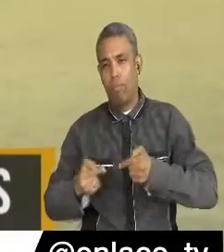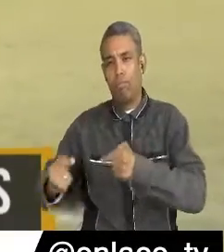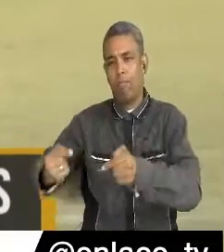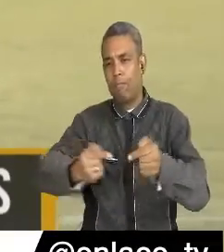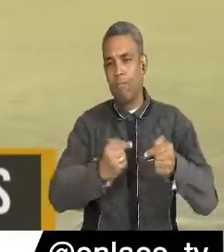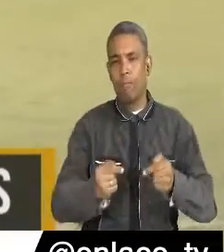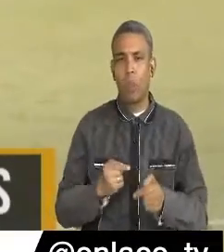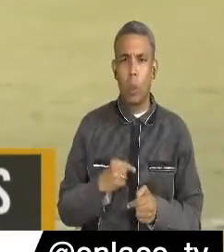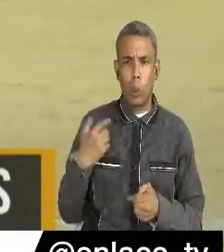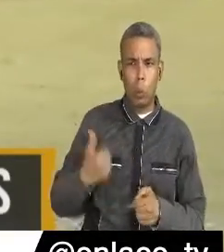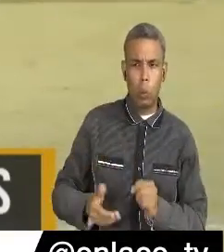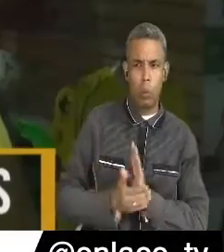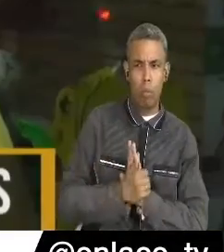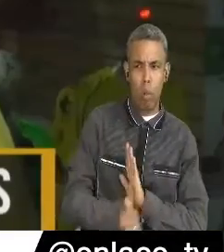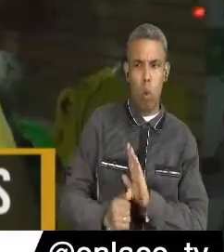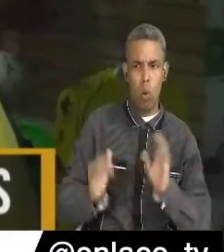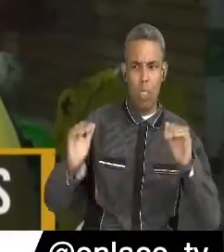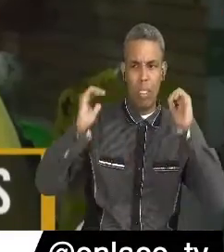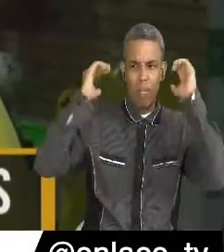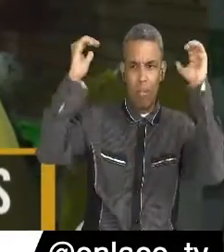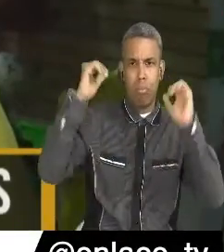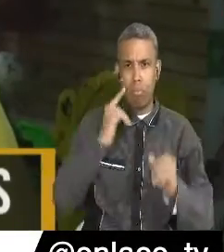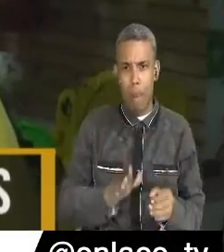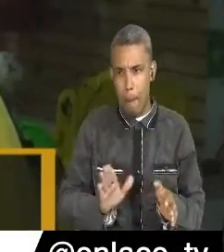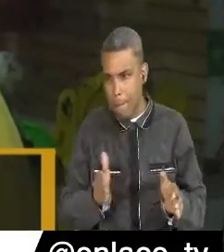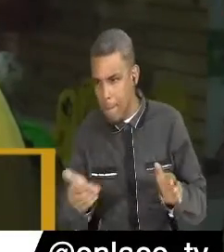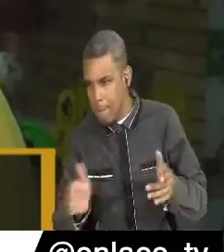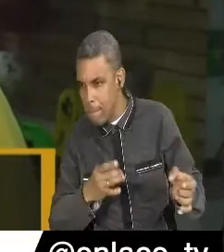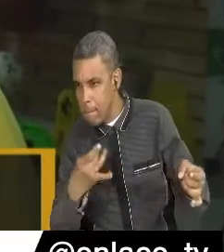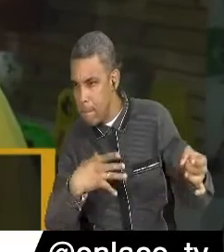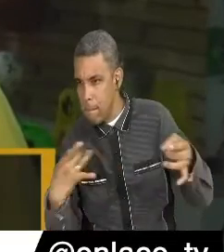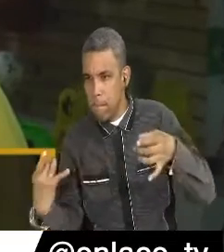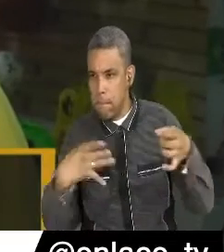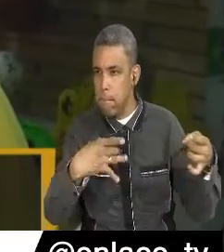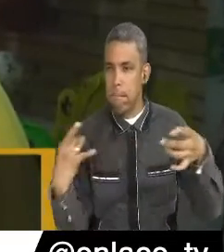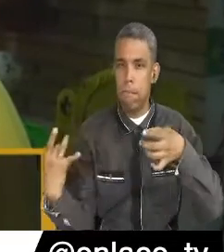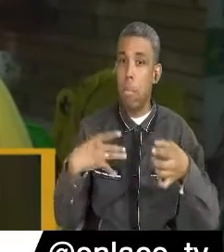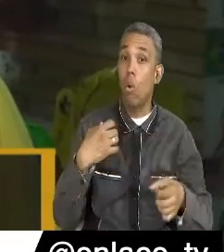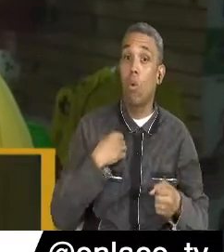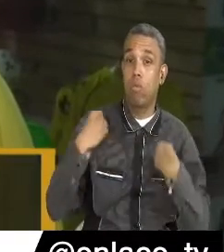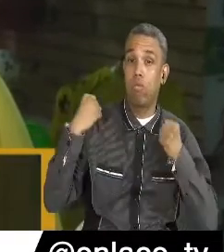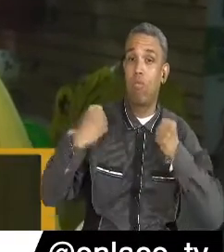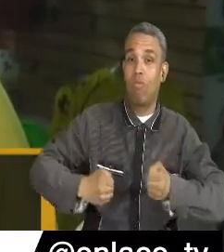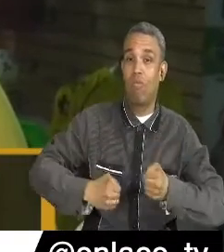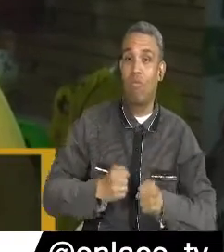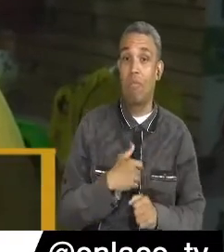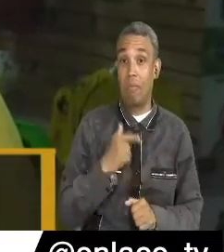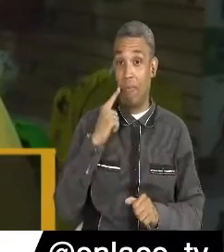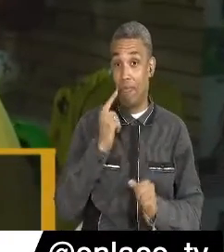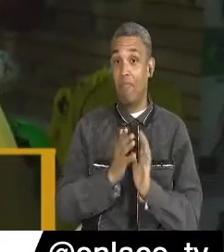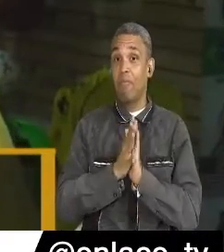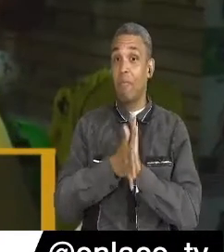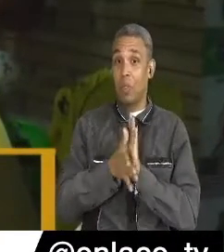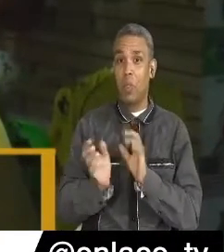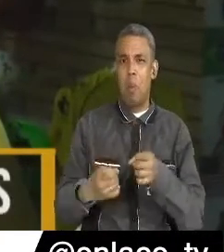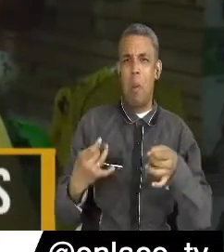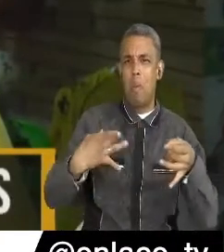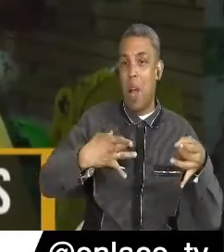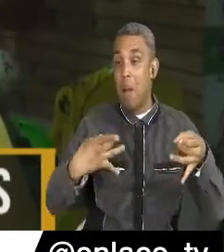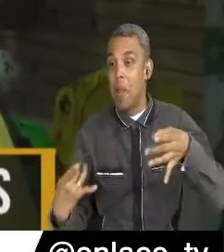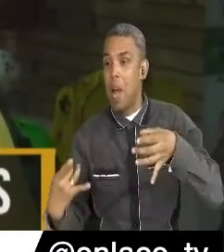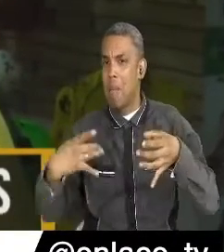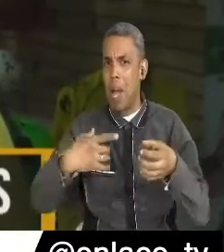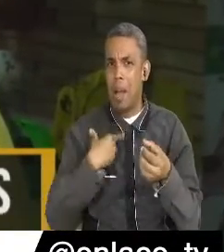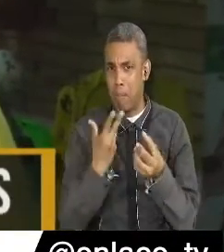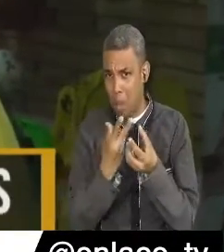nivel futbolístico muy alto. Son dos encuentros muy parejos, muy, pues yo digo un poco competitivos, a pesar de que el